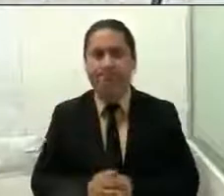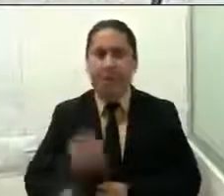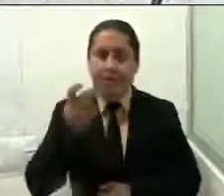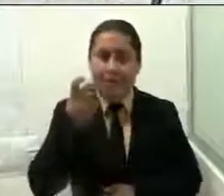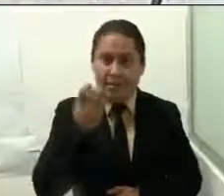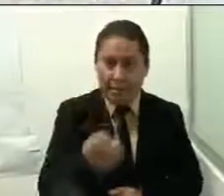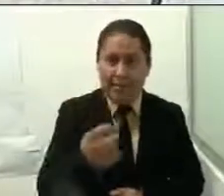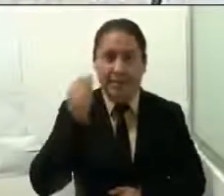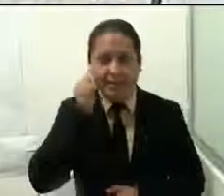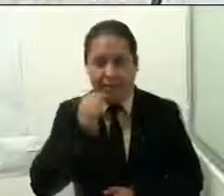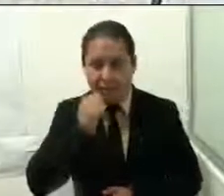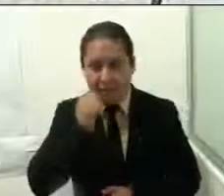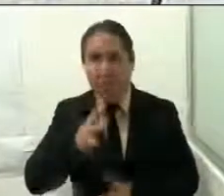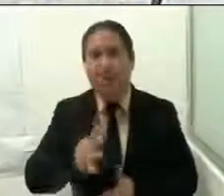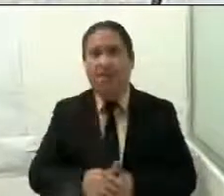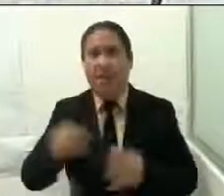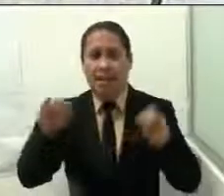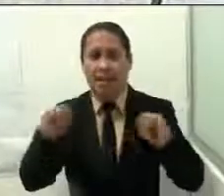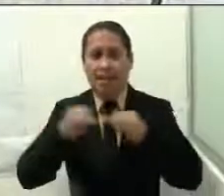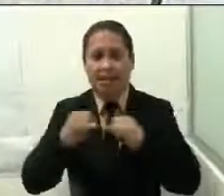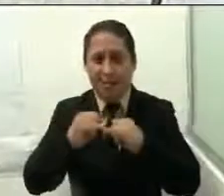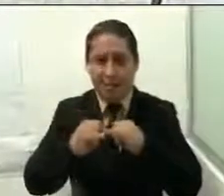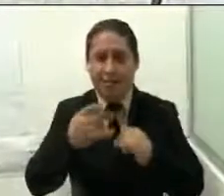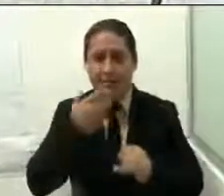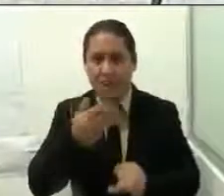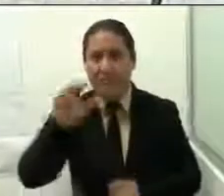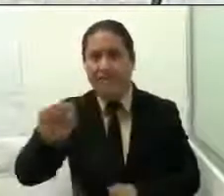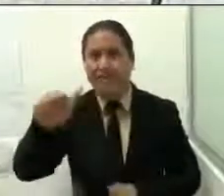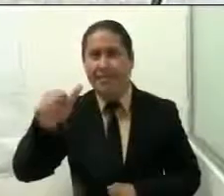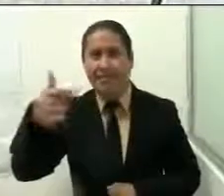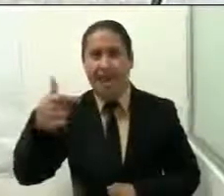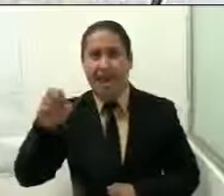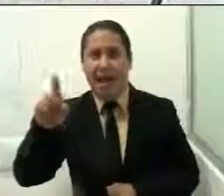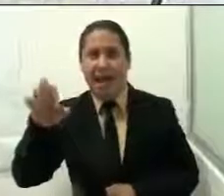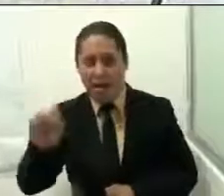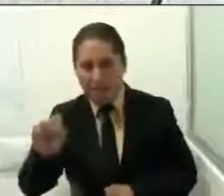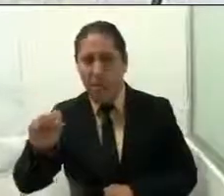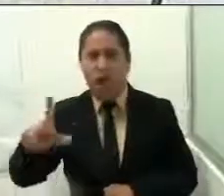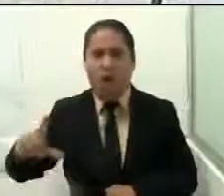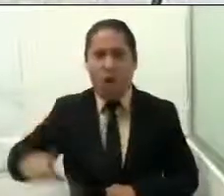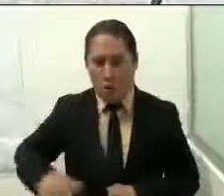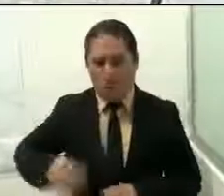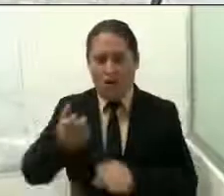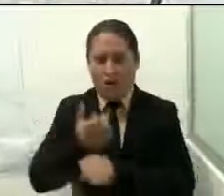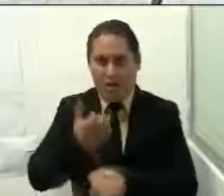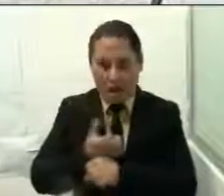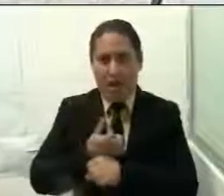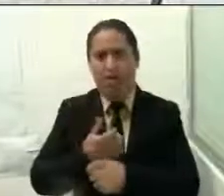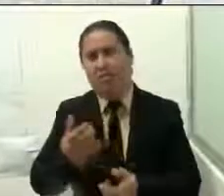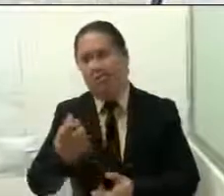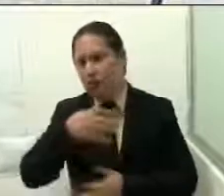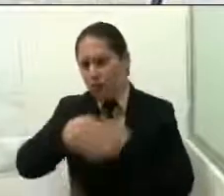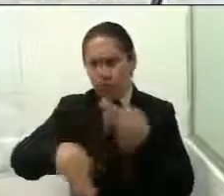servicios e institutos institucionales de sagarpa fao y gobierno del estado con